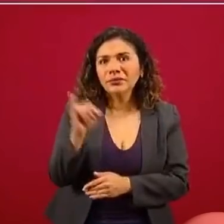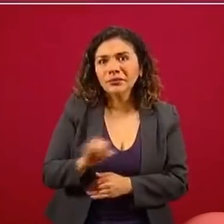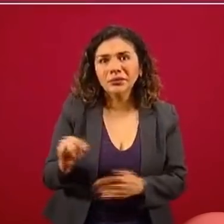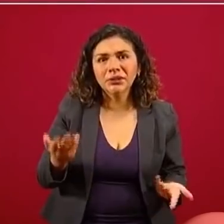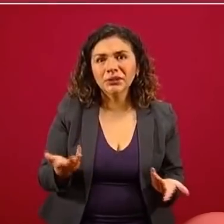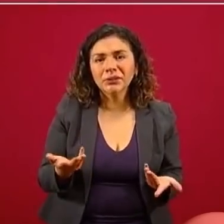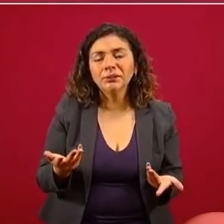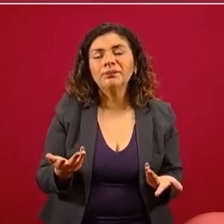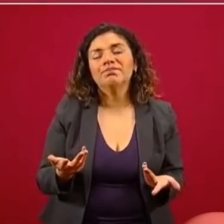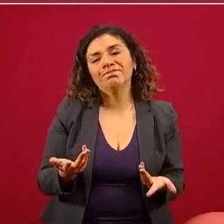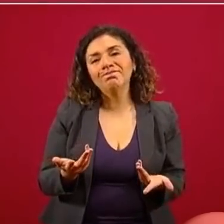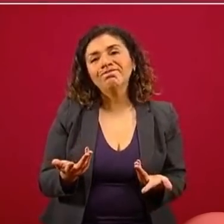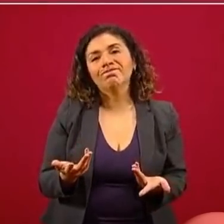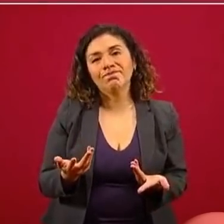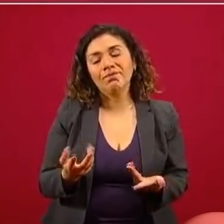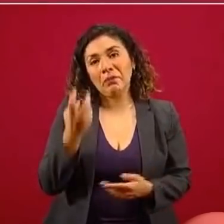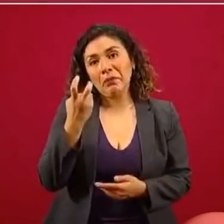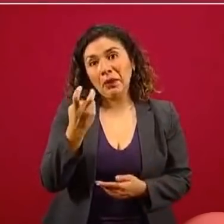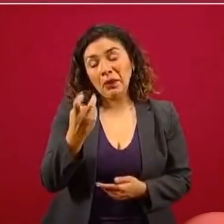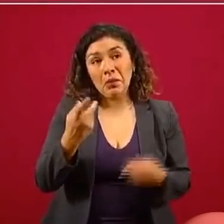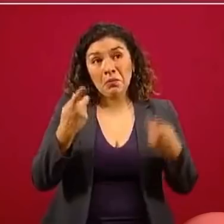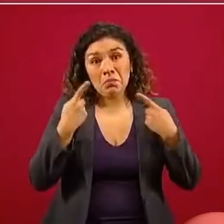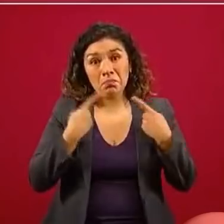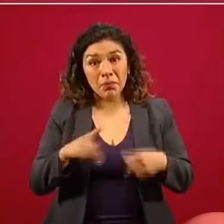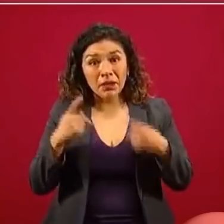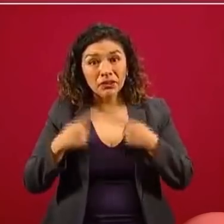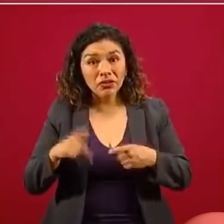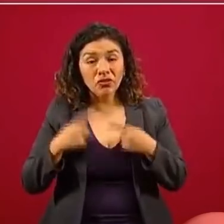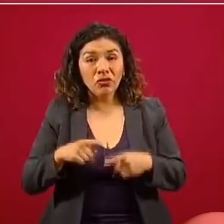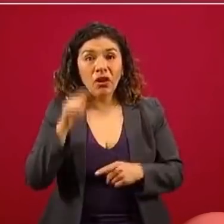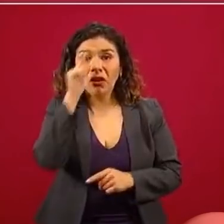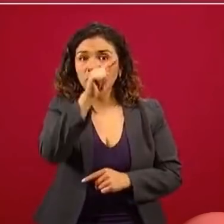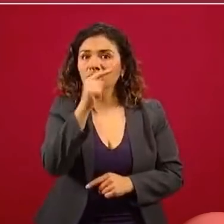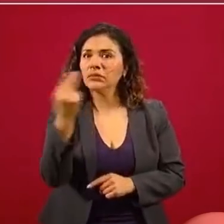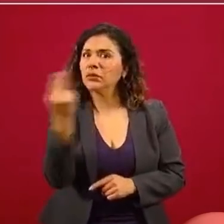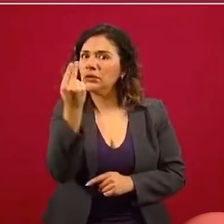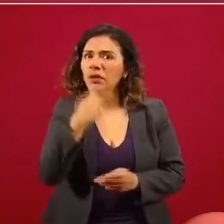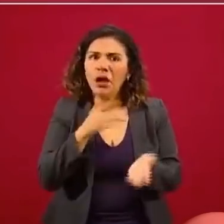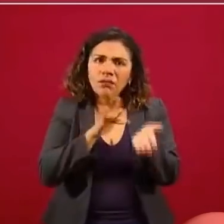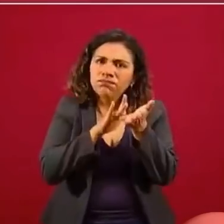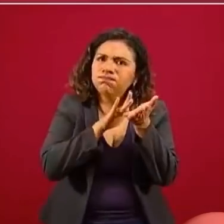Entonces, nuestros paisanos merecen todo,